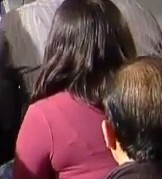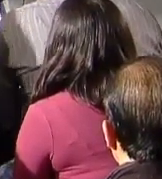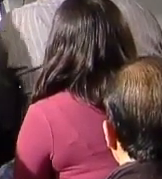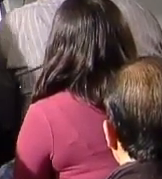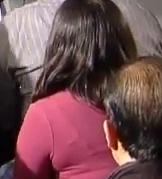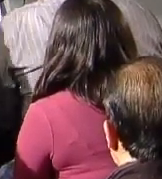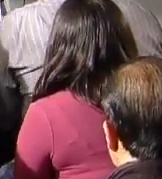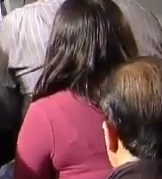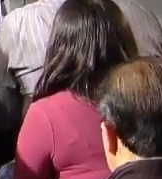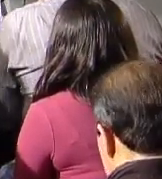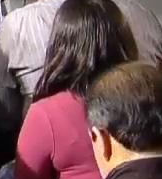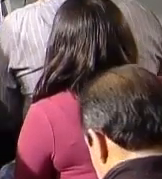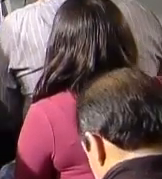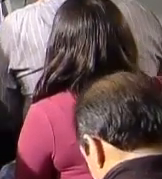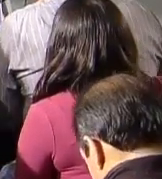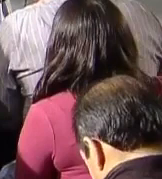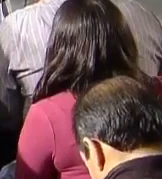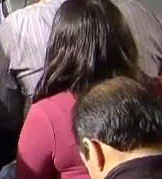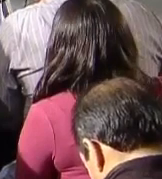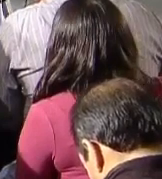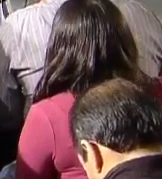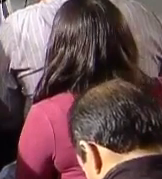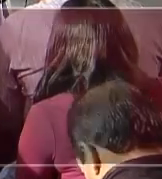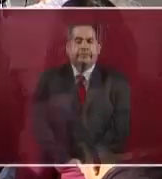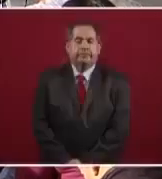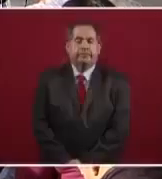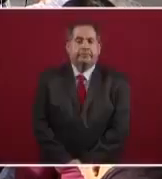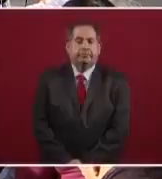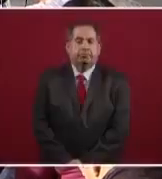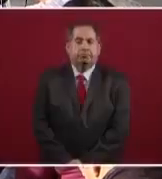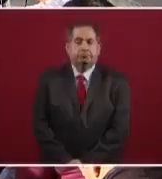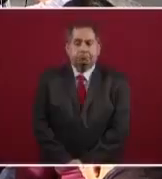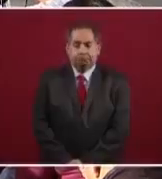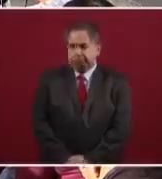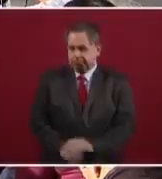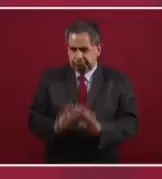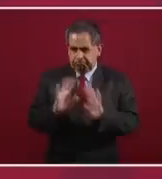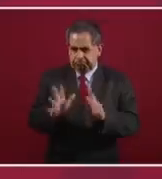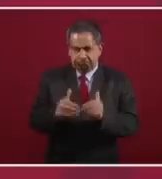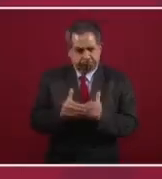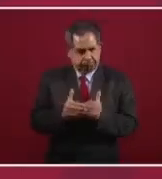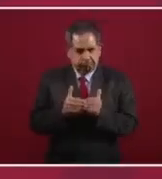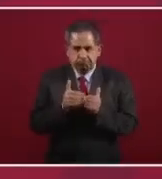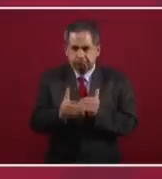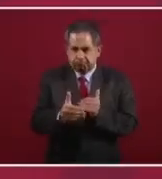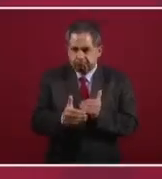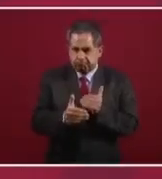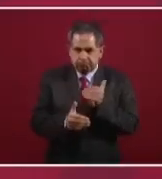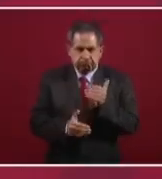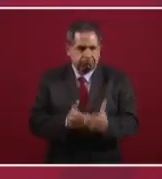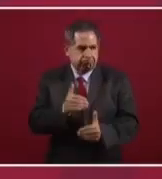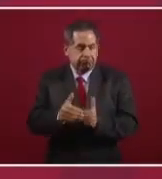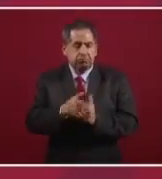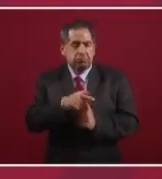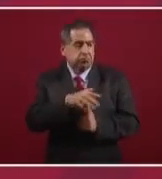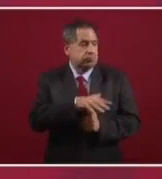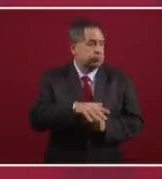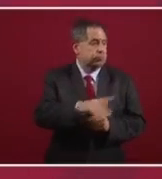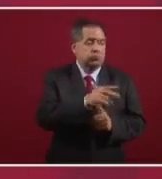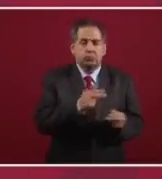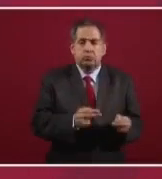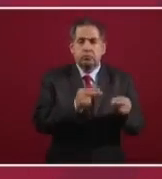legalidad, pero ya está echándose a andar la industria de la